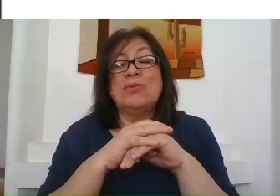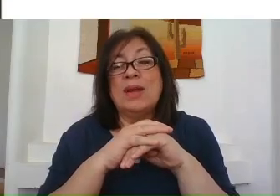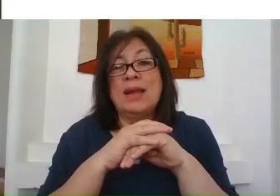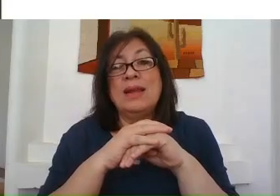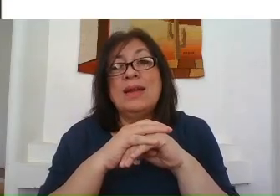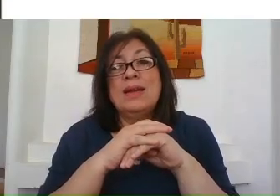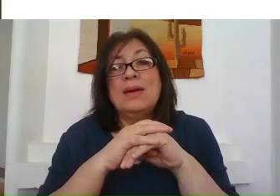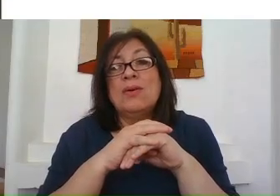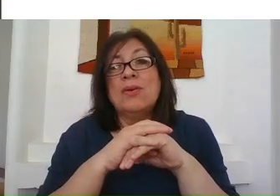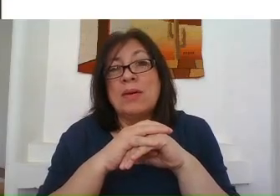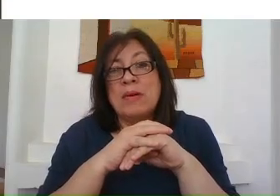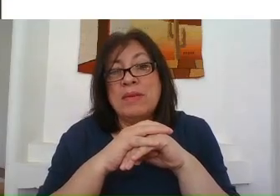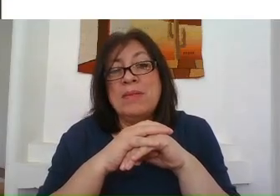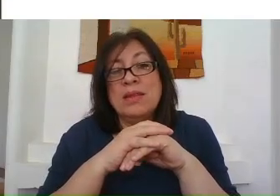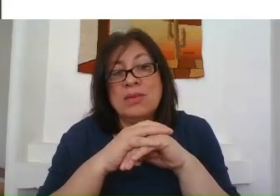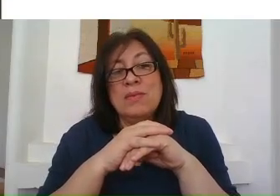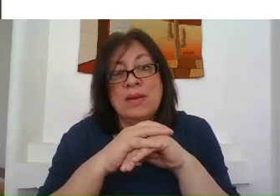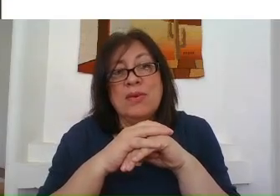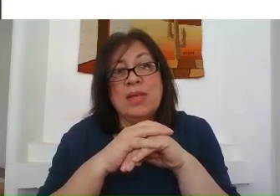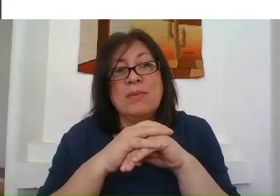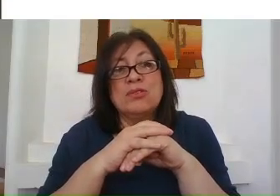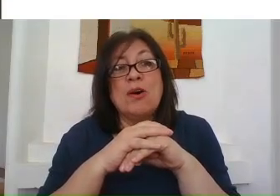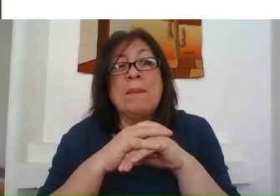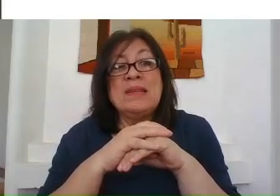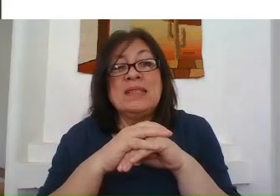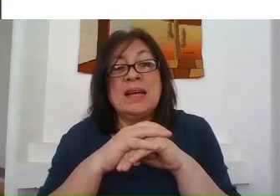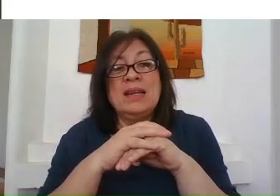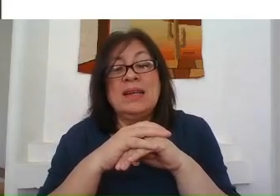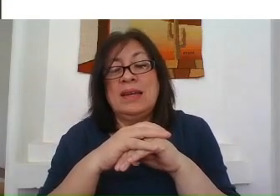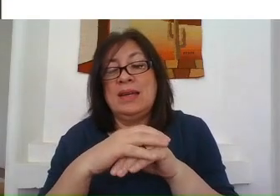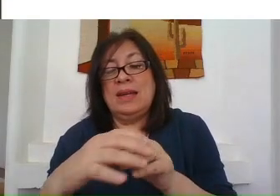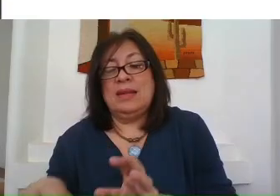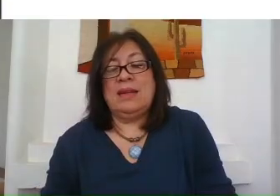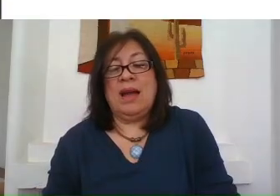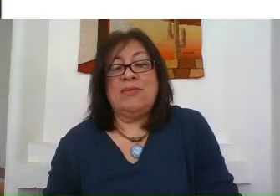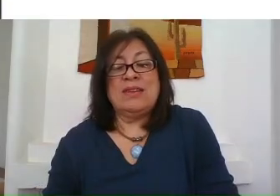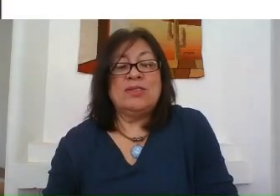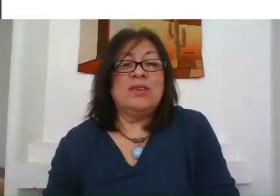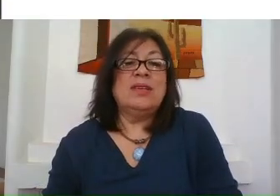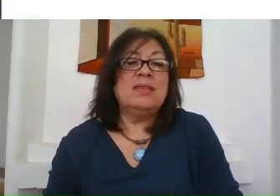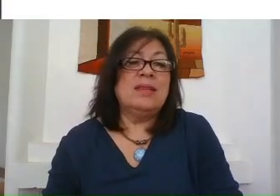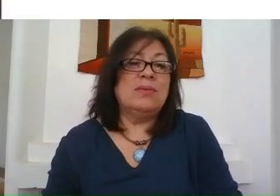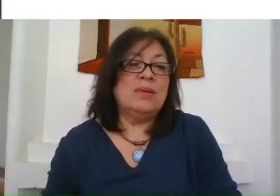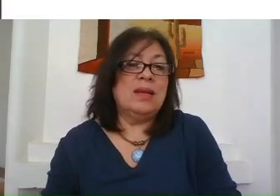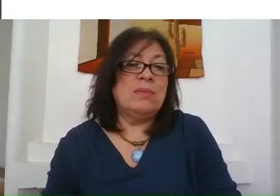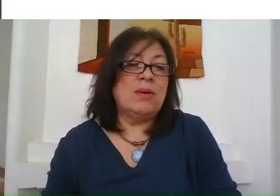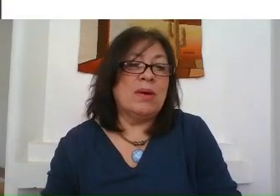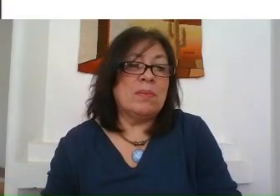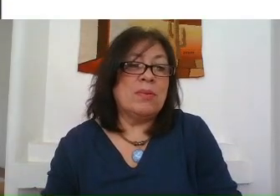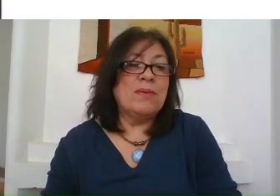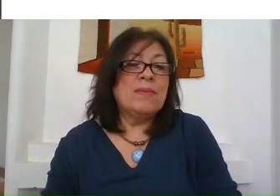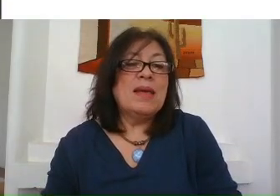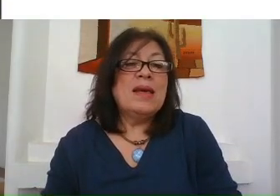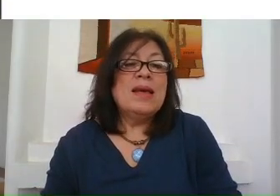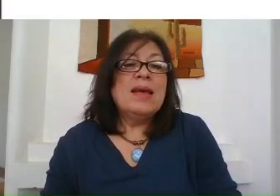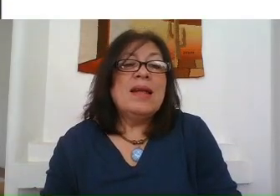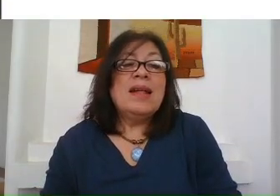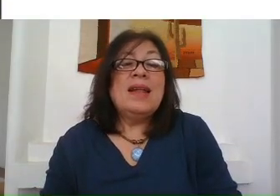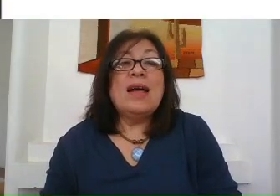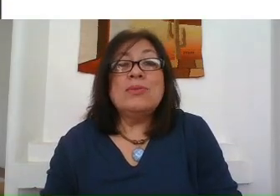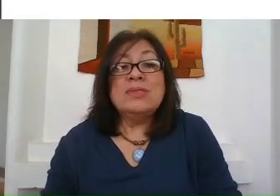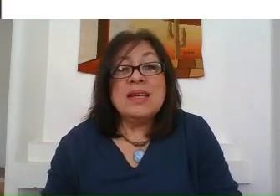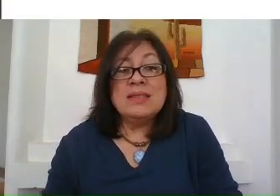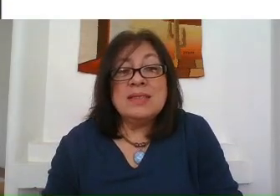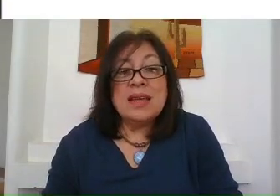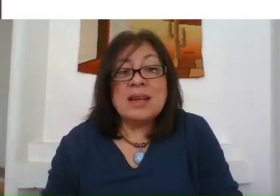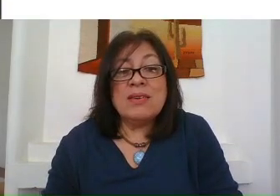asimetría postural o de movimiento, bueno, debo sospechar en afecciones de un hemicuerpo.